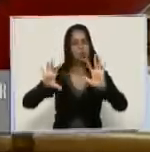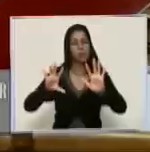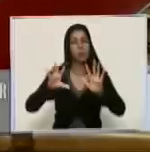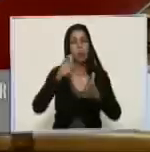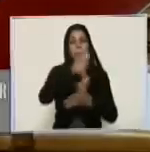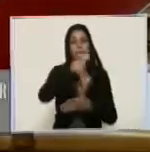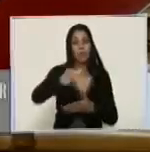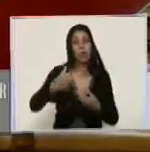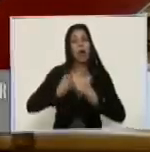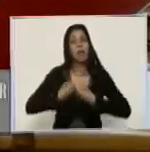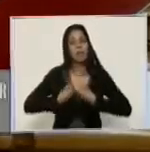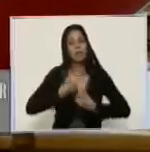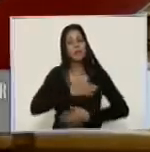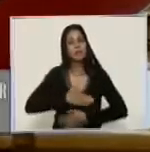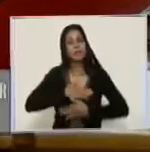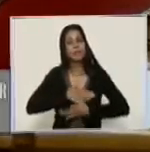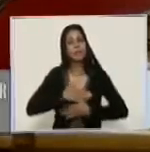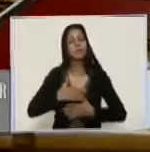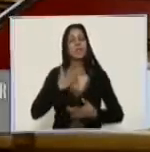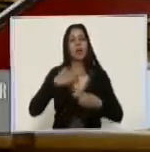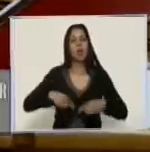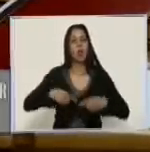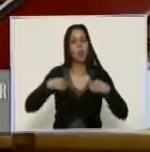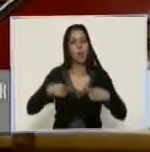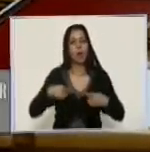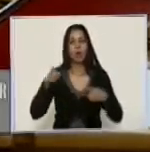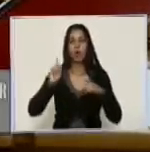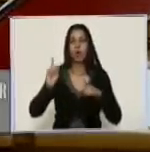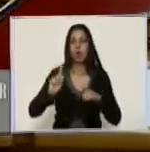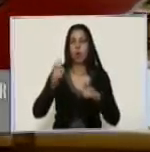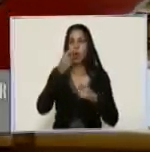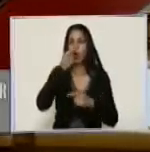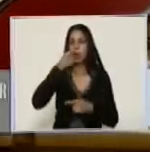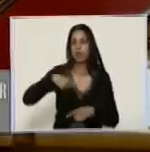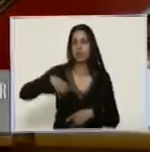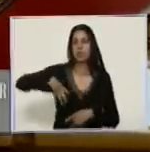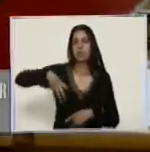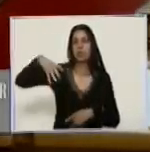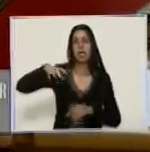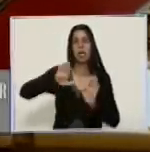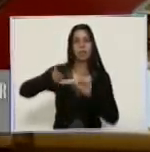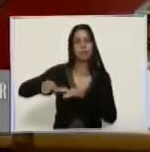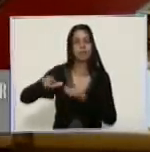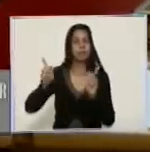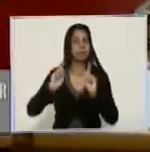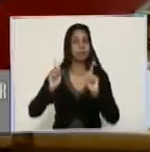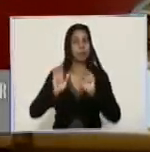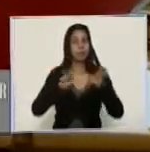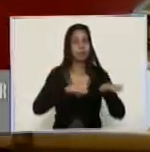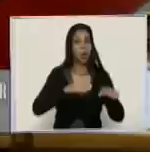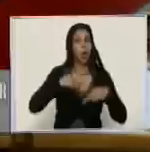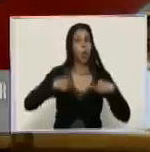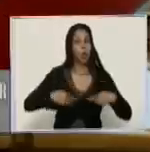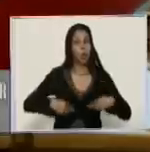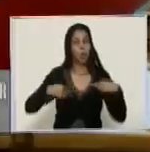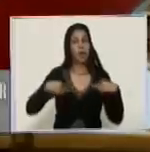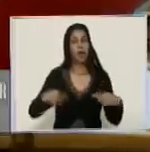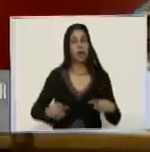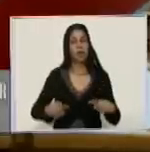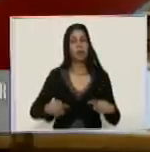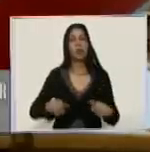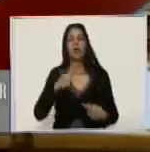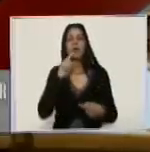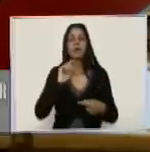bienestar del ser humano y no el beneficio del capital. Considerando que por el ejercicio de esta